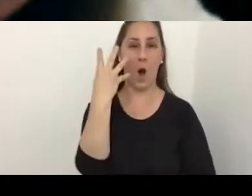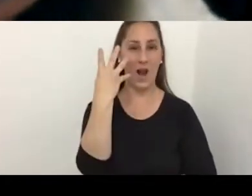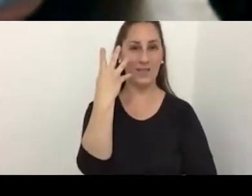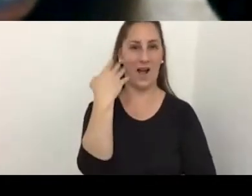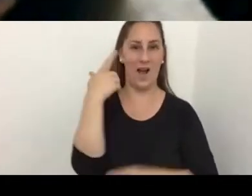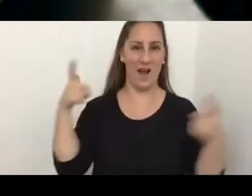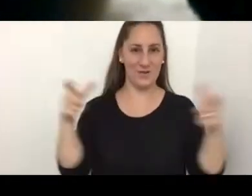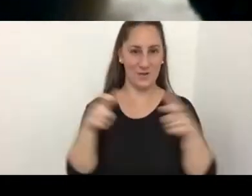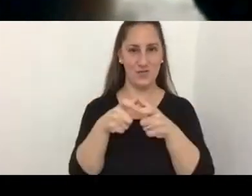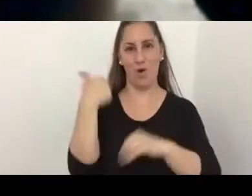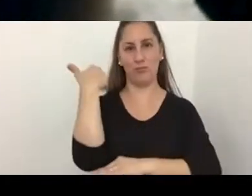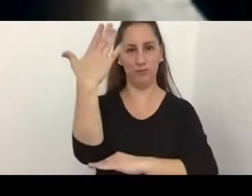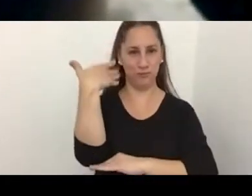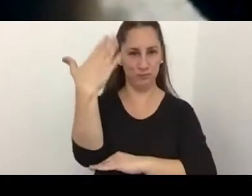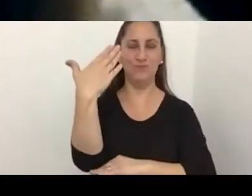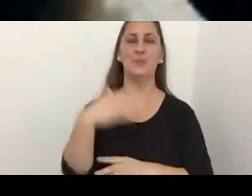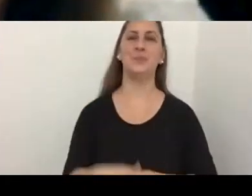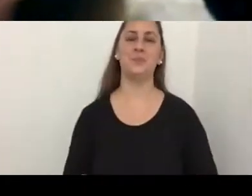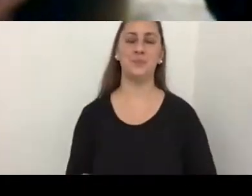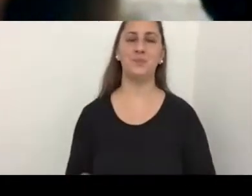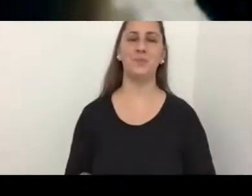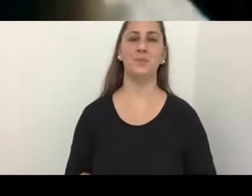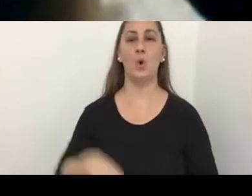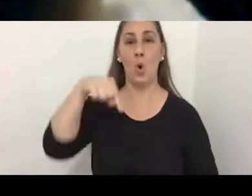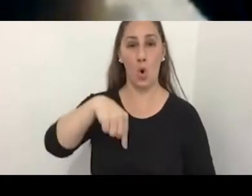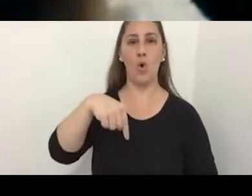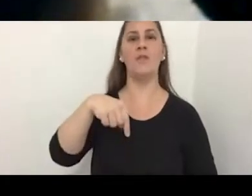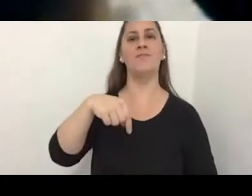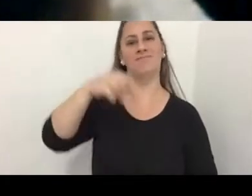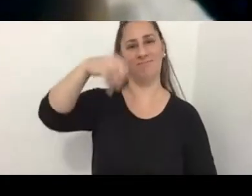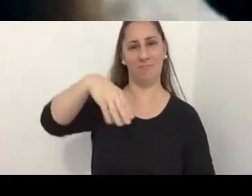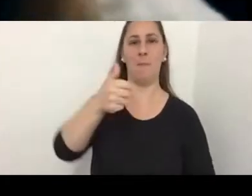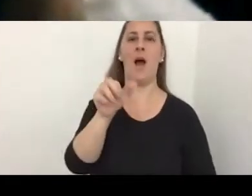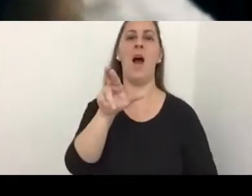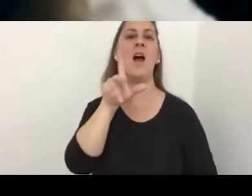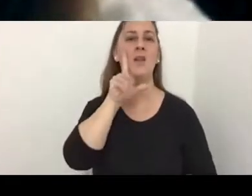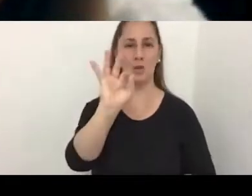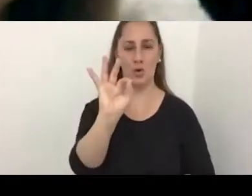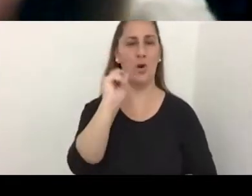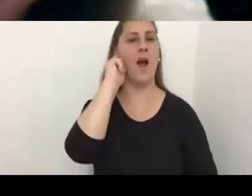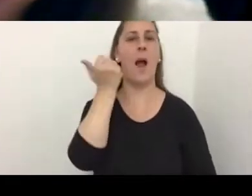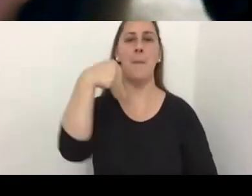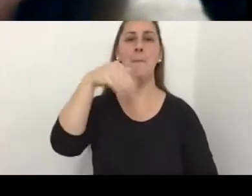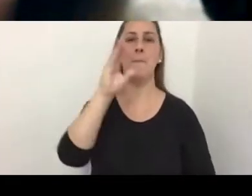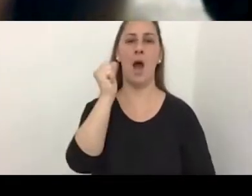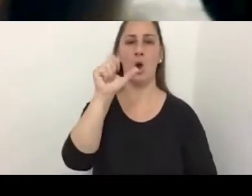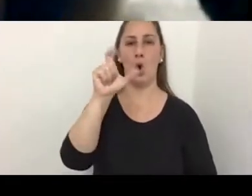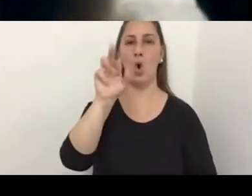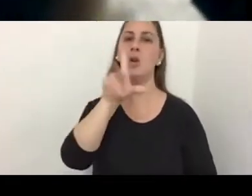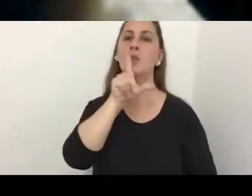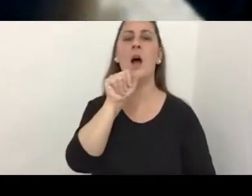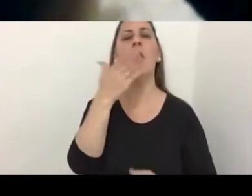este ciclo. Hoy está Mario Gamba Corta, que nos va a hablar sobre contenidos de la